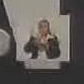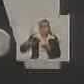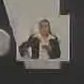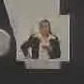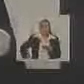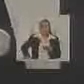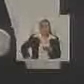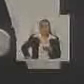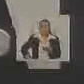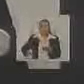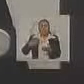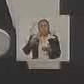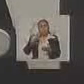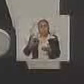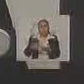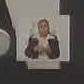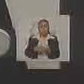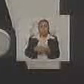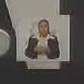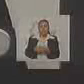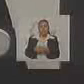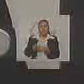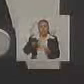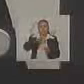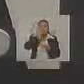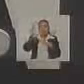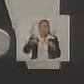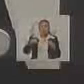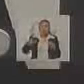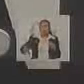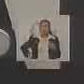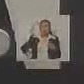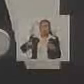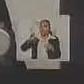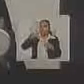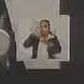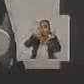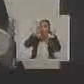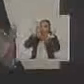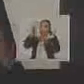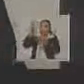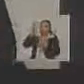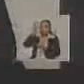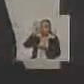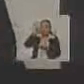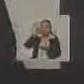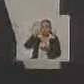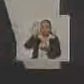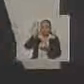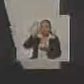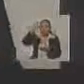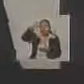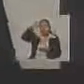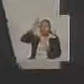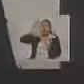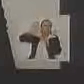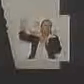oriente de nuestra delegación, acercar el gobierno a todas las colonias que están abandonadas hacia el oriente de Benito